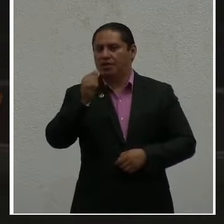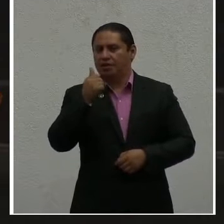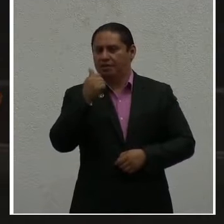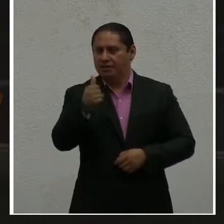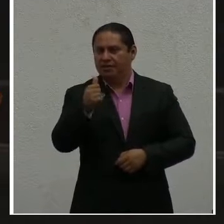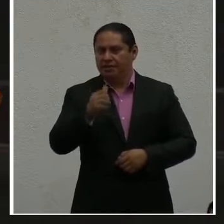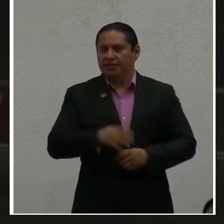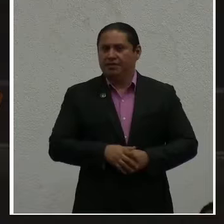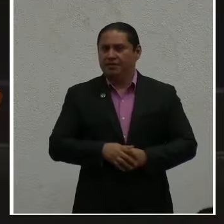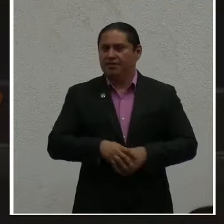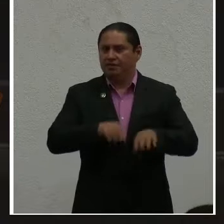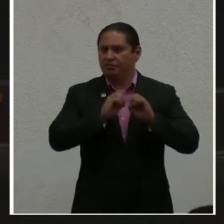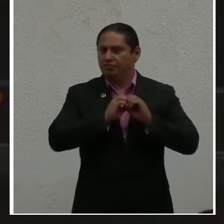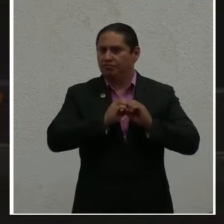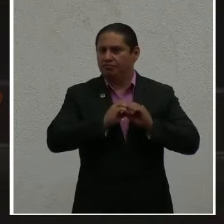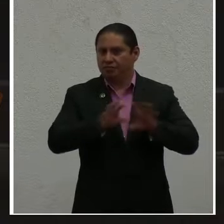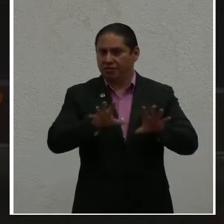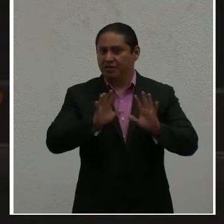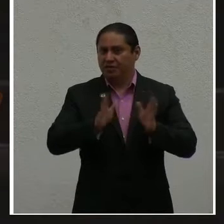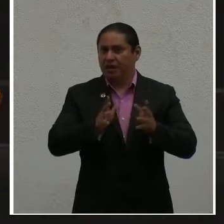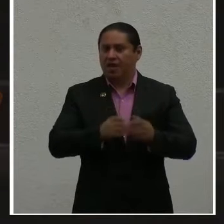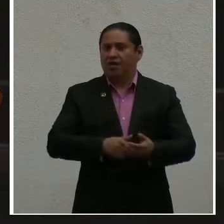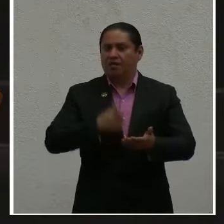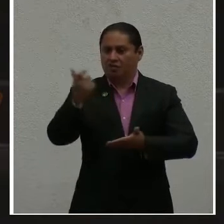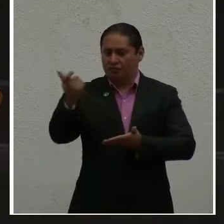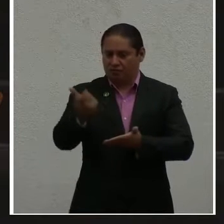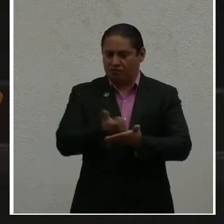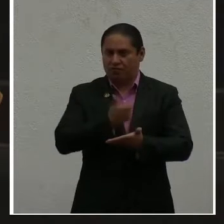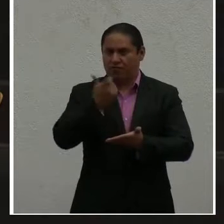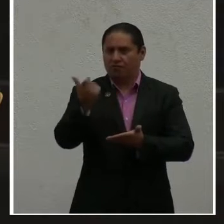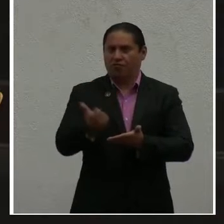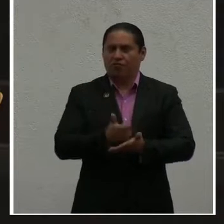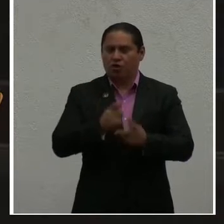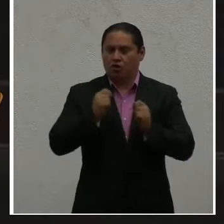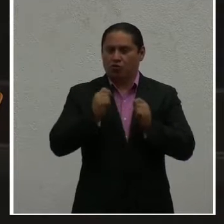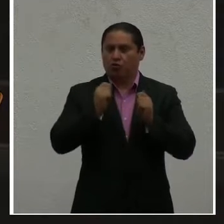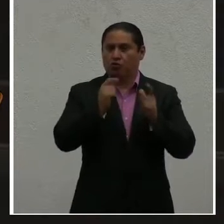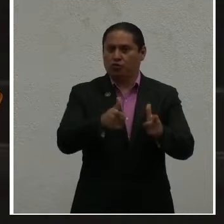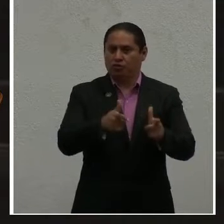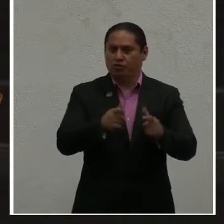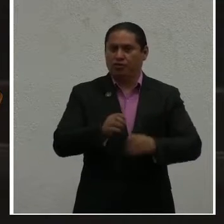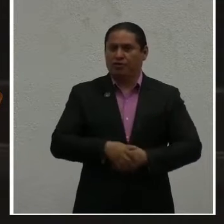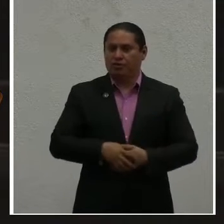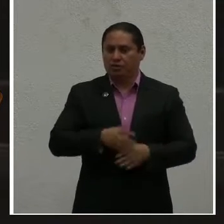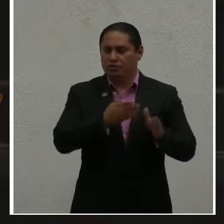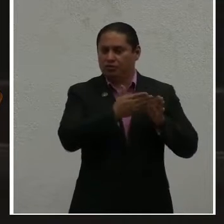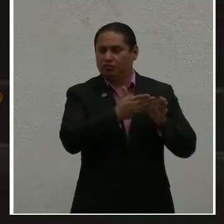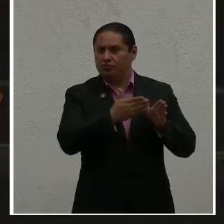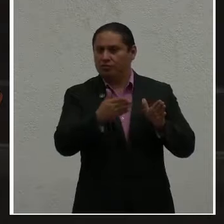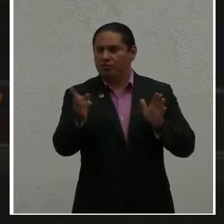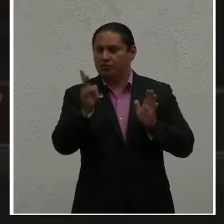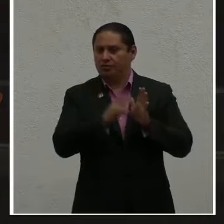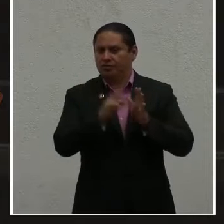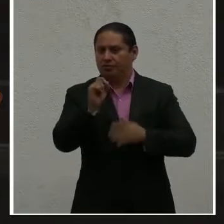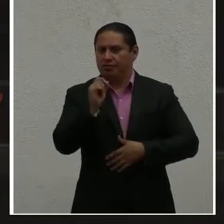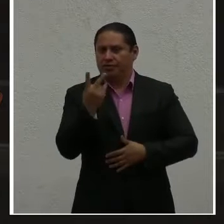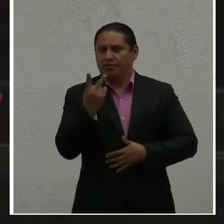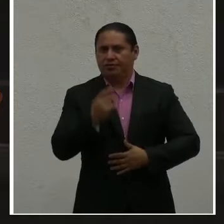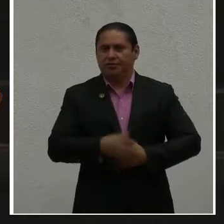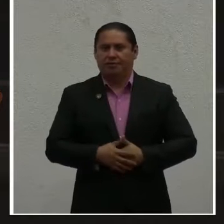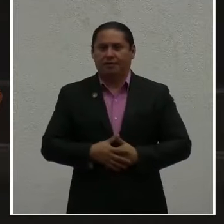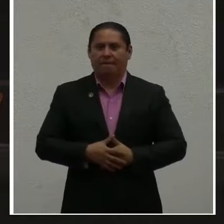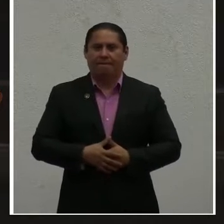se expide la Ley de Ingresos del municipio de Tuxtla Gutiérrez, Chiapas, para el ejercicio fiscal